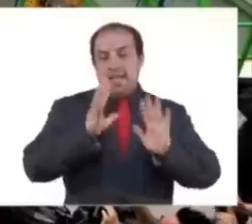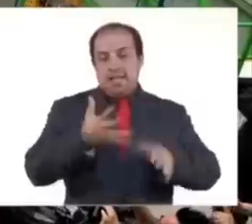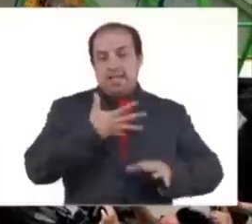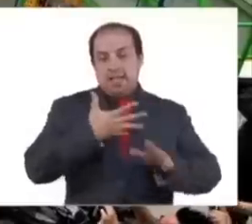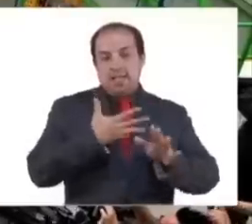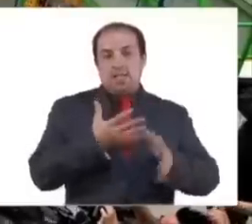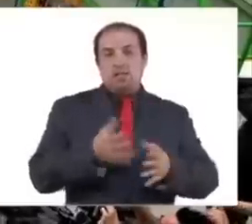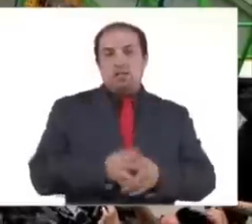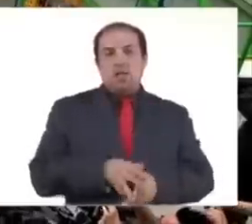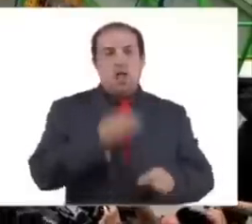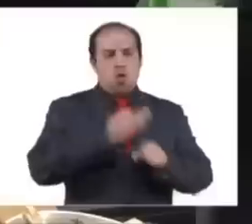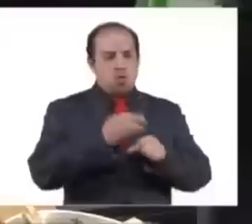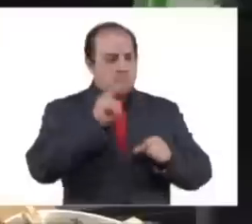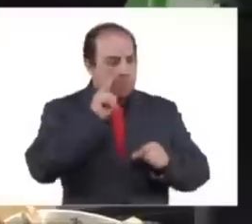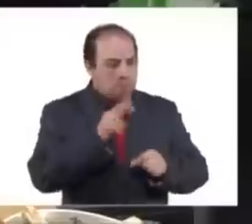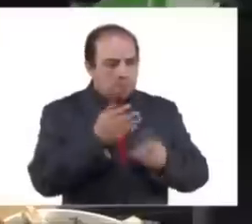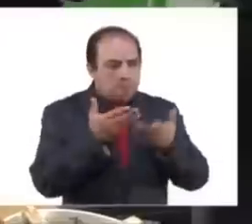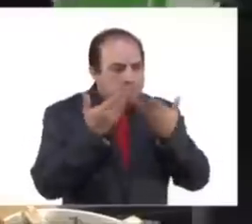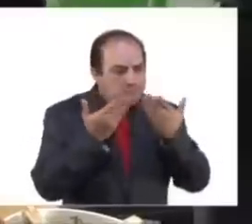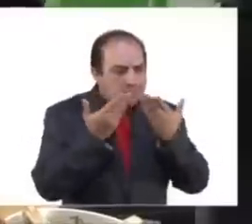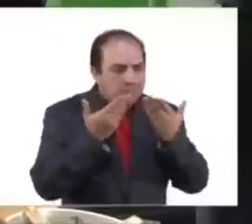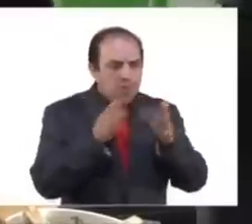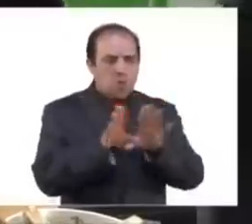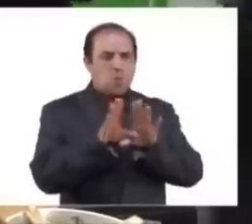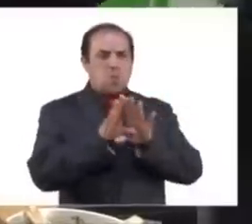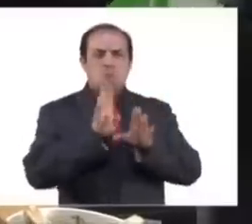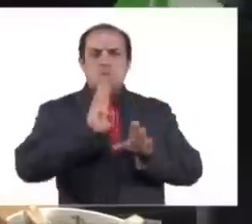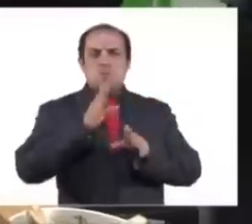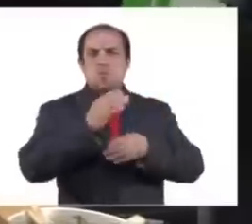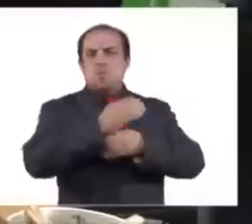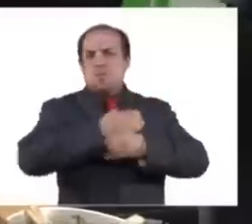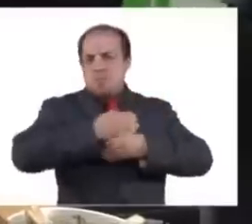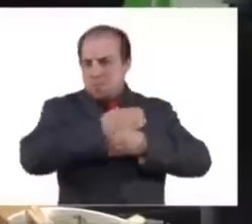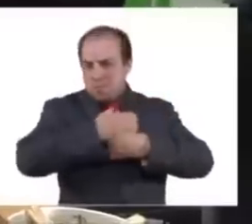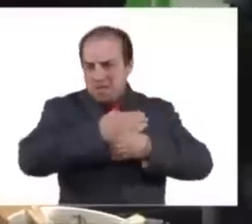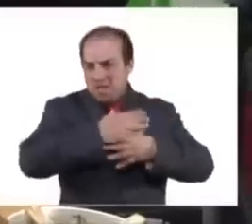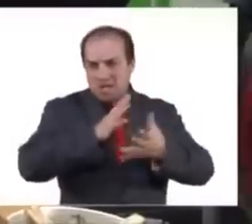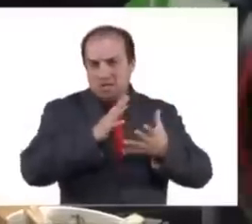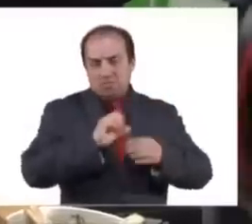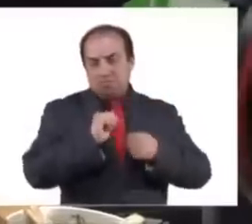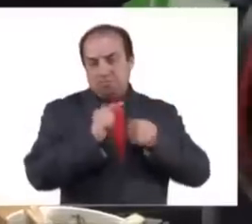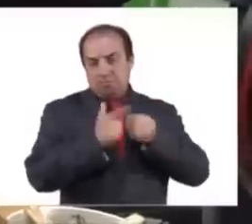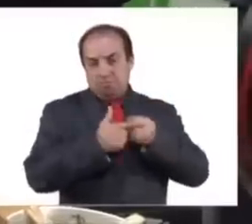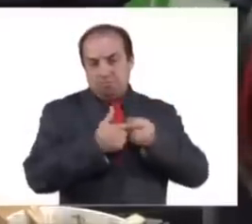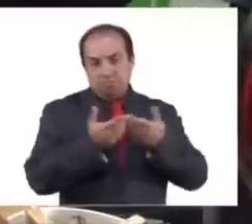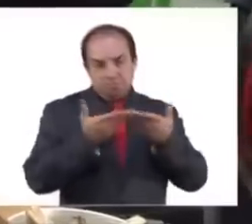olor pueden apreciar que es un poco como a café tostado, algo así.